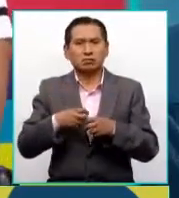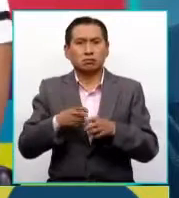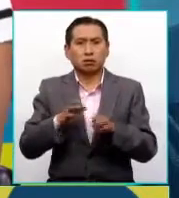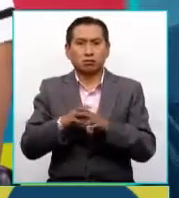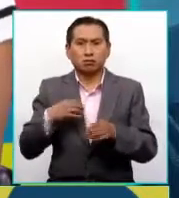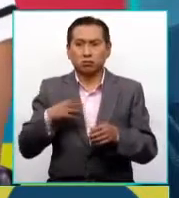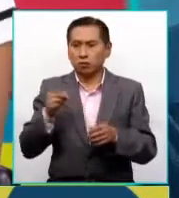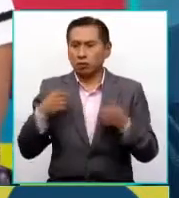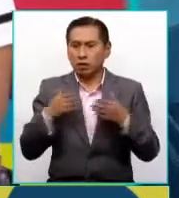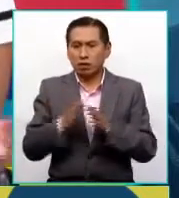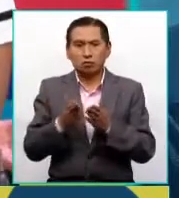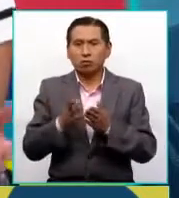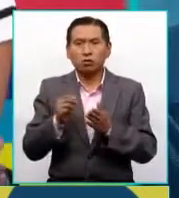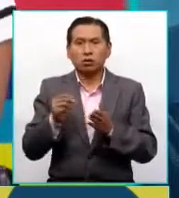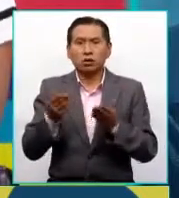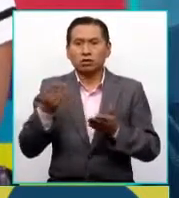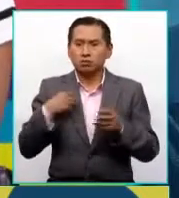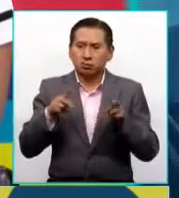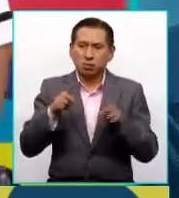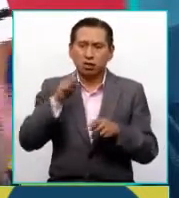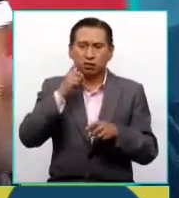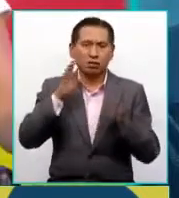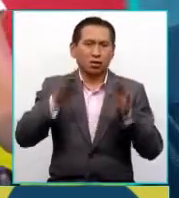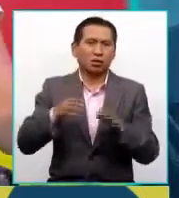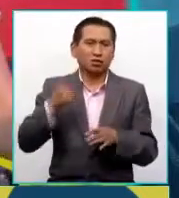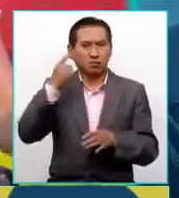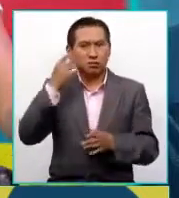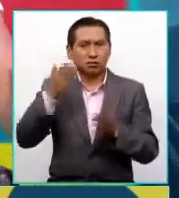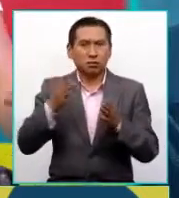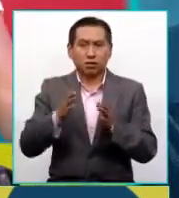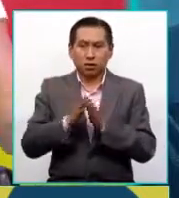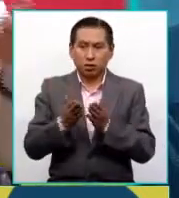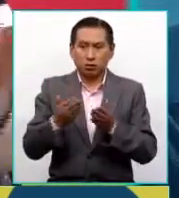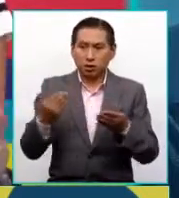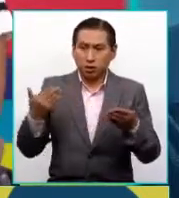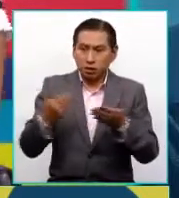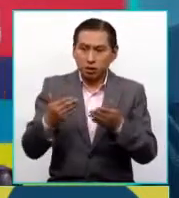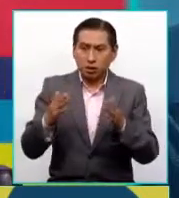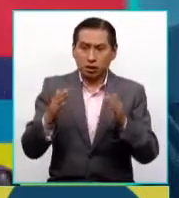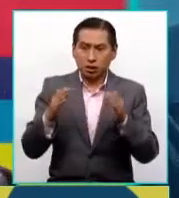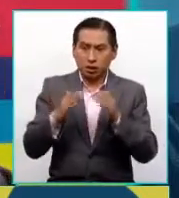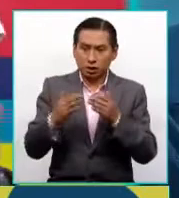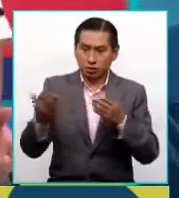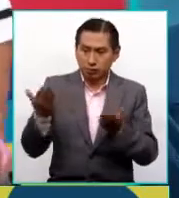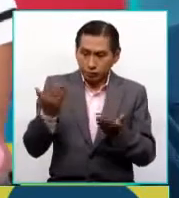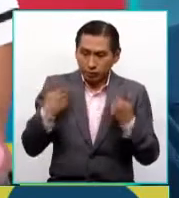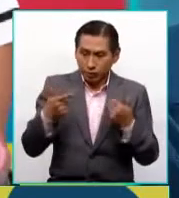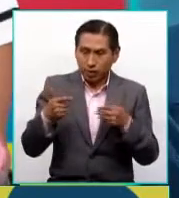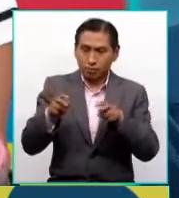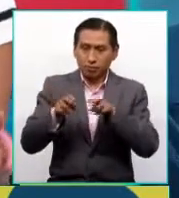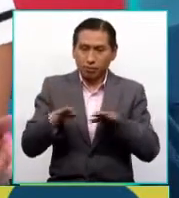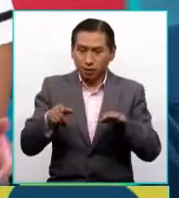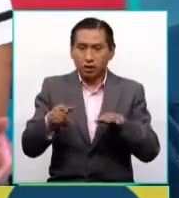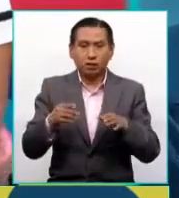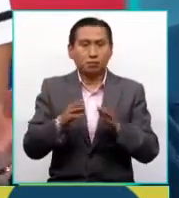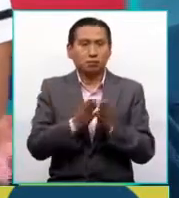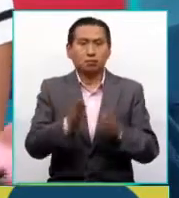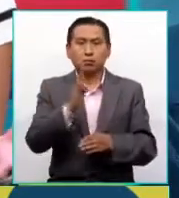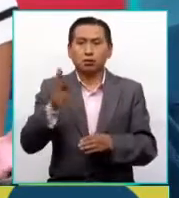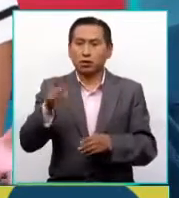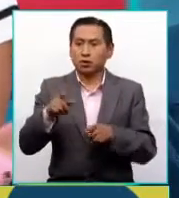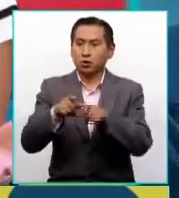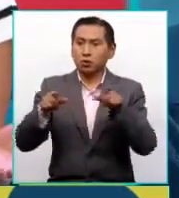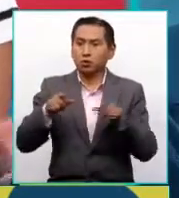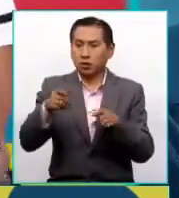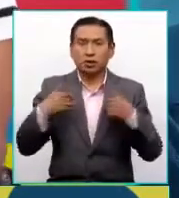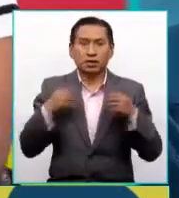tengas acceso, sino porque quizás no te llama tanto la atención como tener el libro muy cerca encima de tu mesita, o tenerlo en tu biblioteca zonal o en el espacio